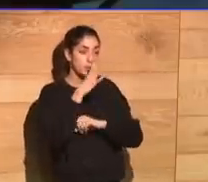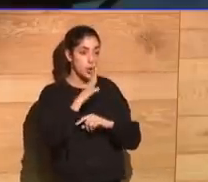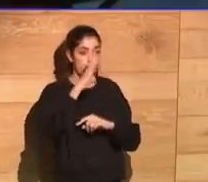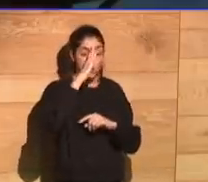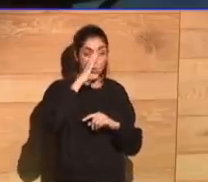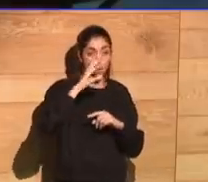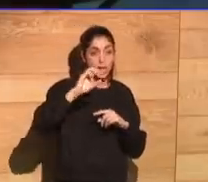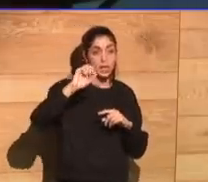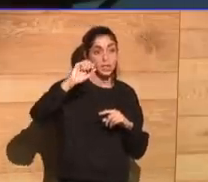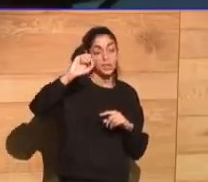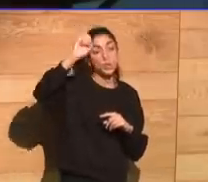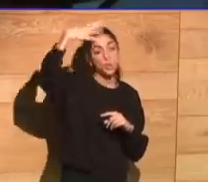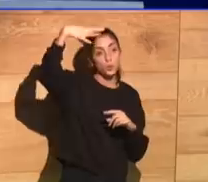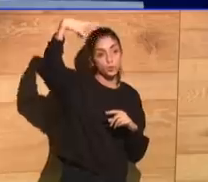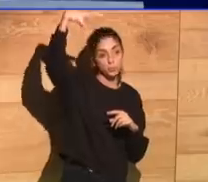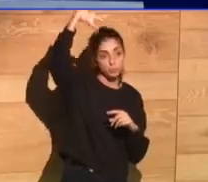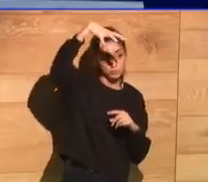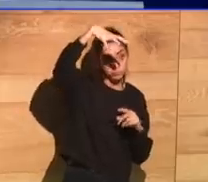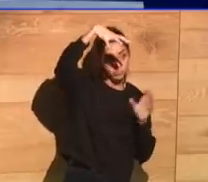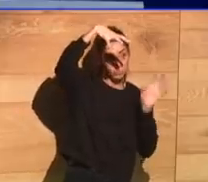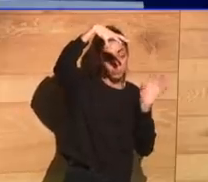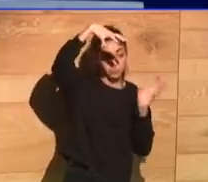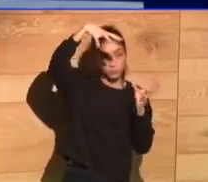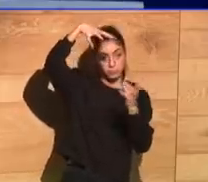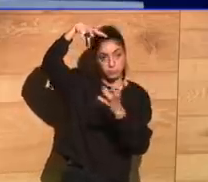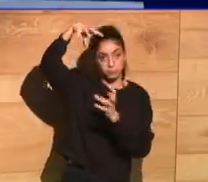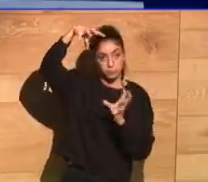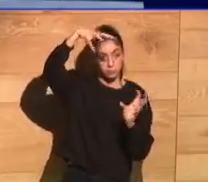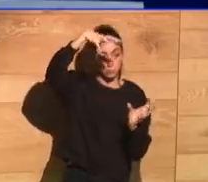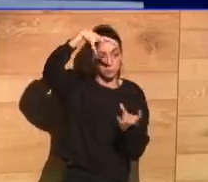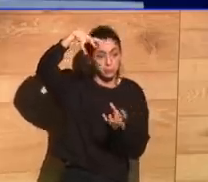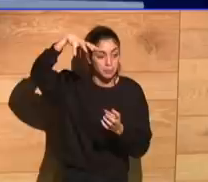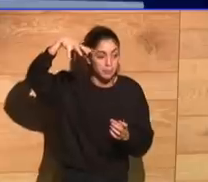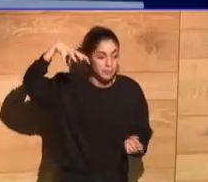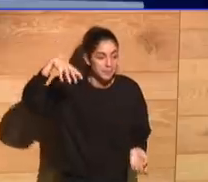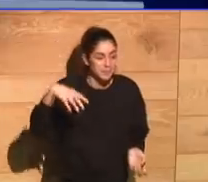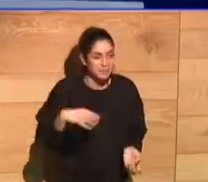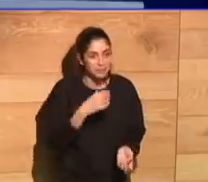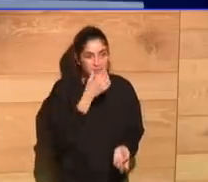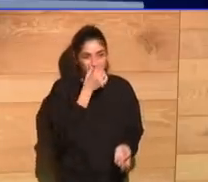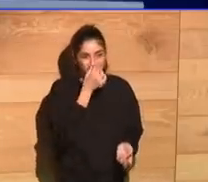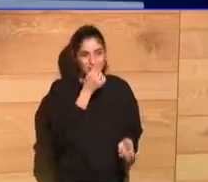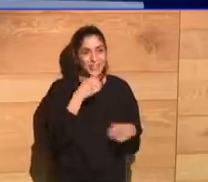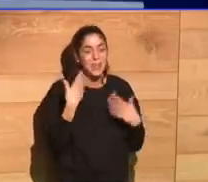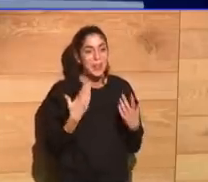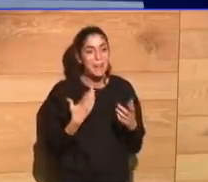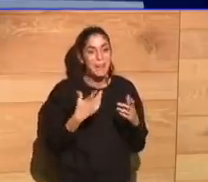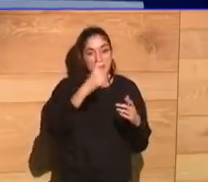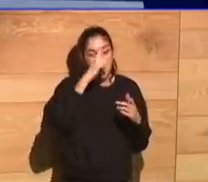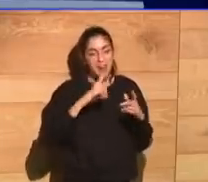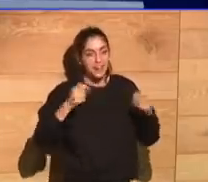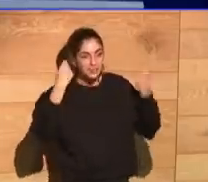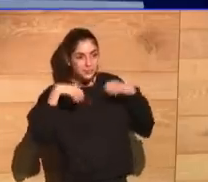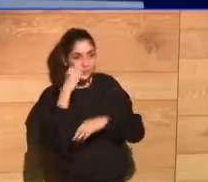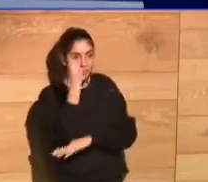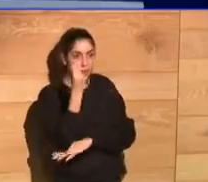desde arriba. Eso es, o de repente... A lo mejor estás viendo nubes detrás de él, delante está la figura, pero luego además